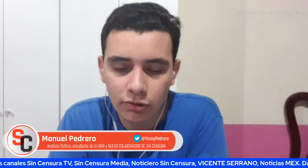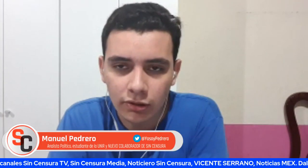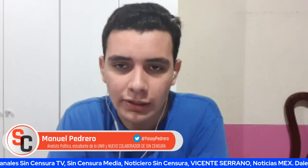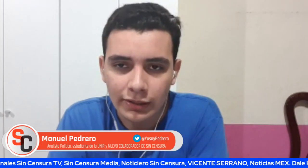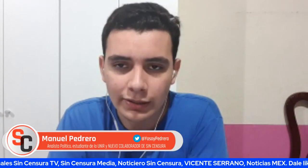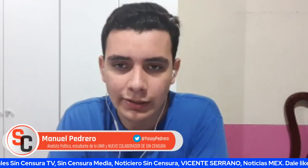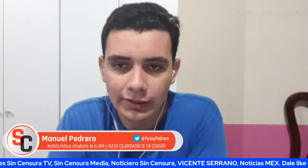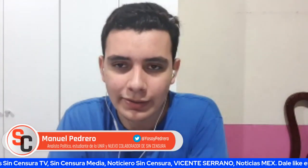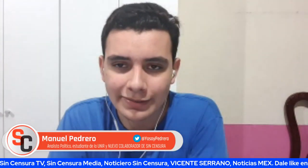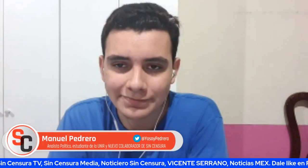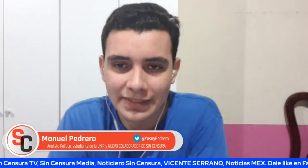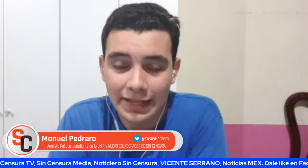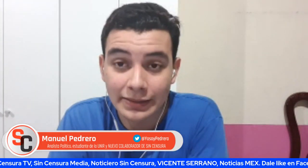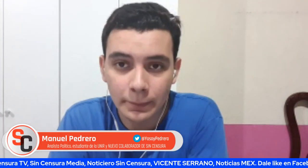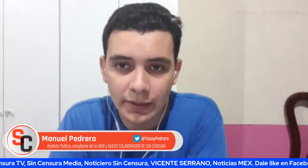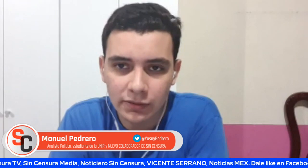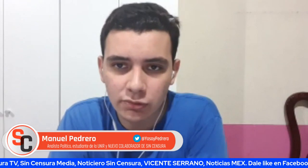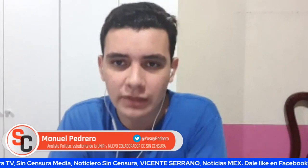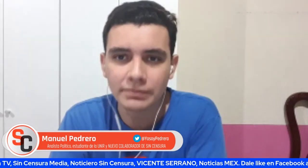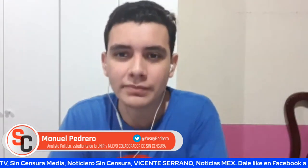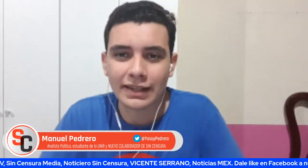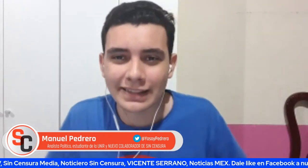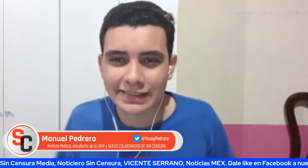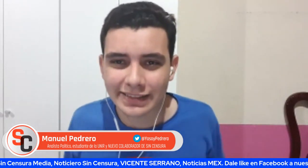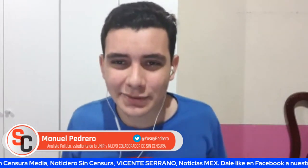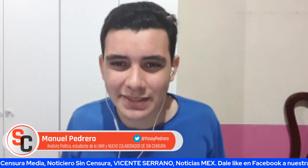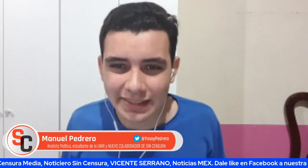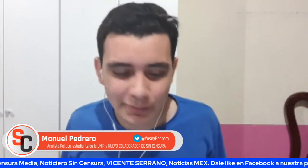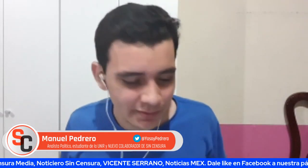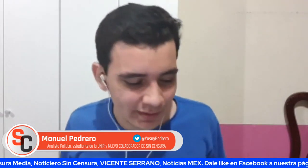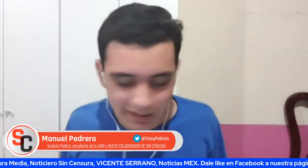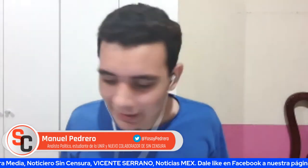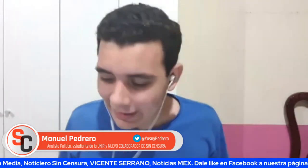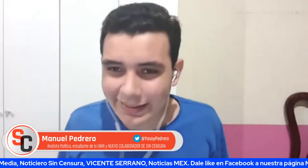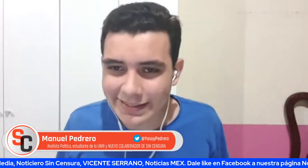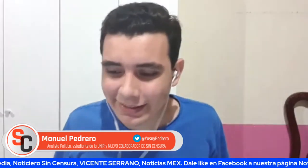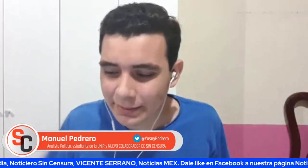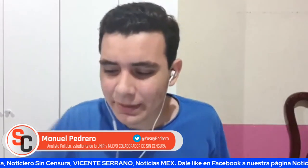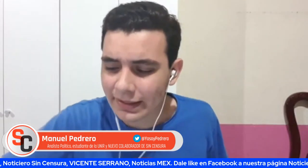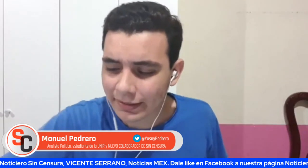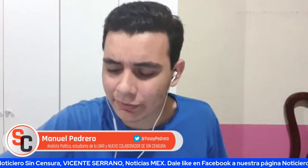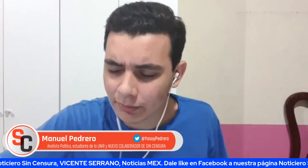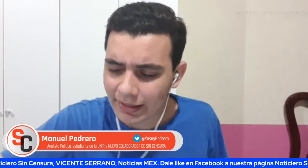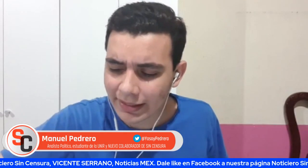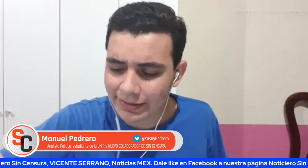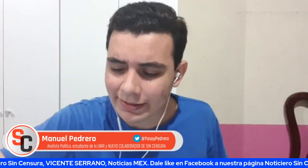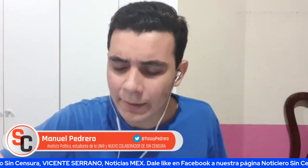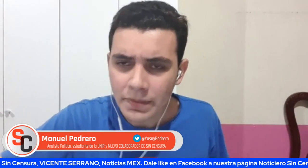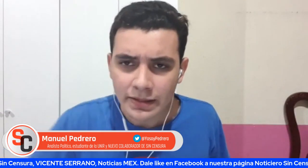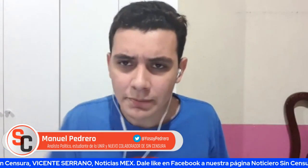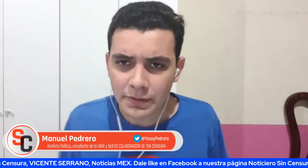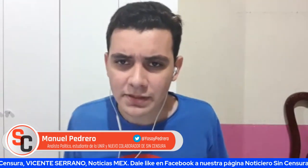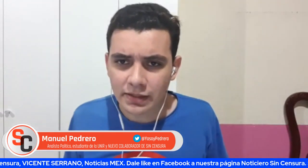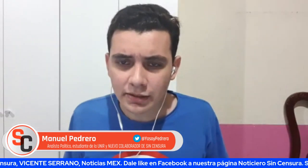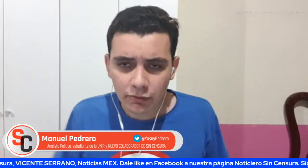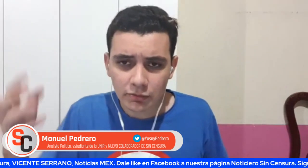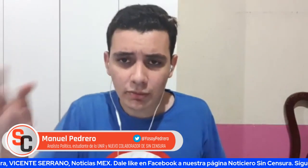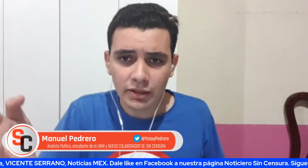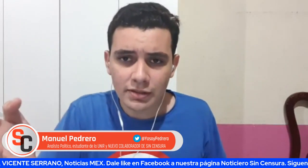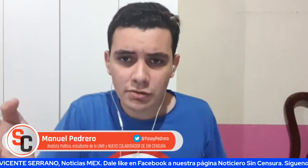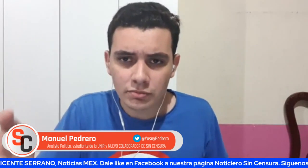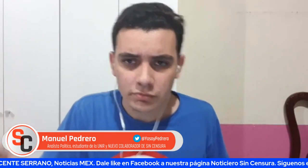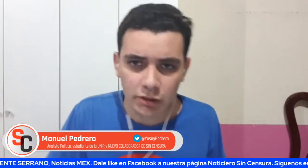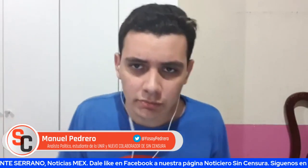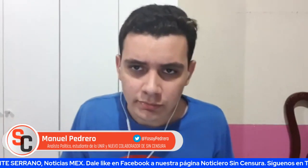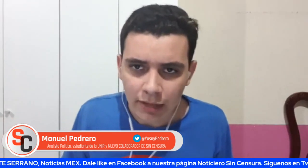de Manuel Bartlett, el director de la Comisión Federal de Electricidad, a defender la reforma eléctrica de Andrés Manuel López Obrador, y pone